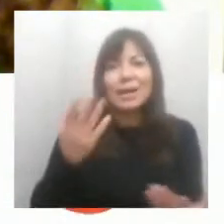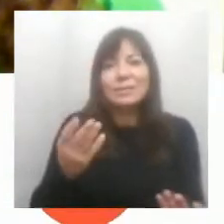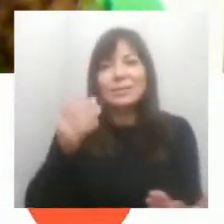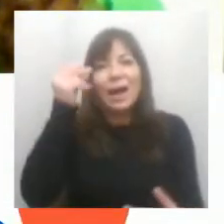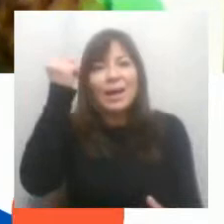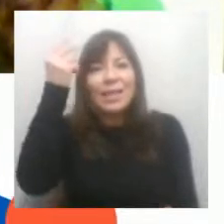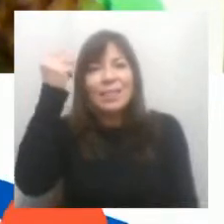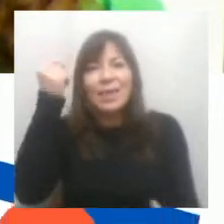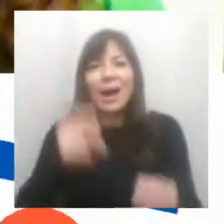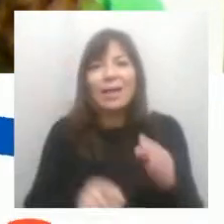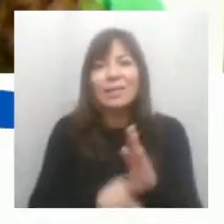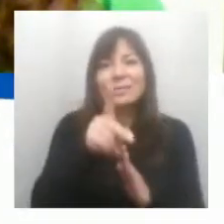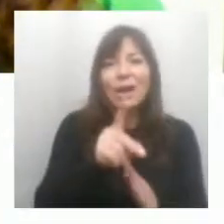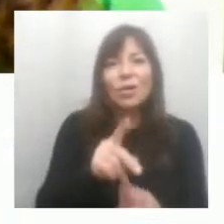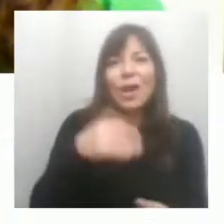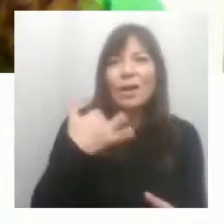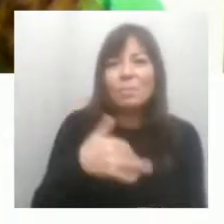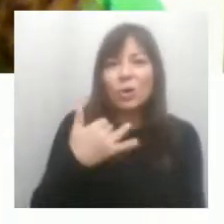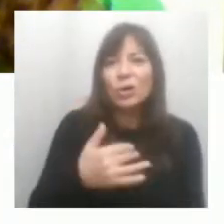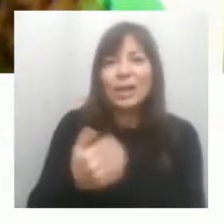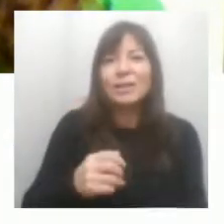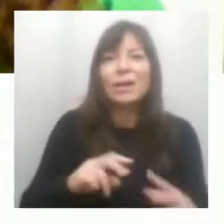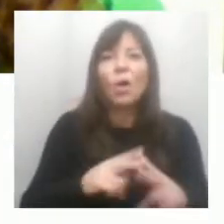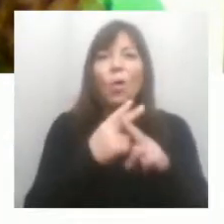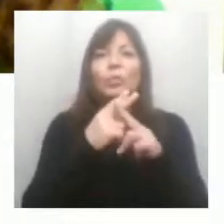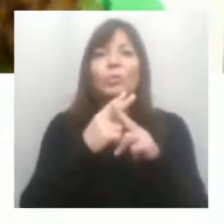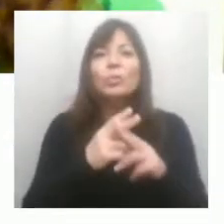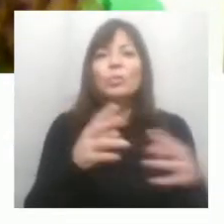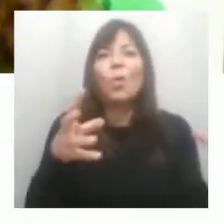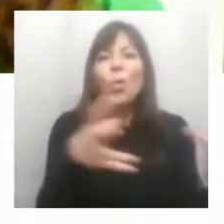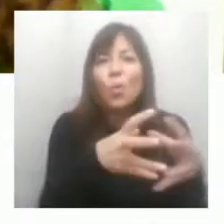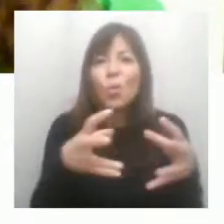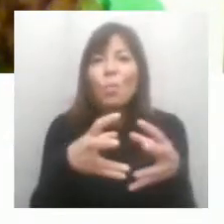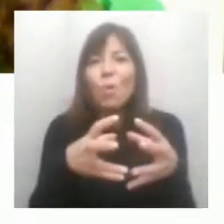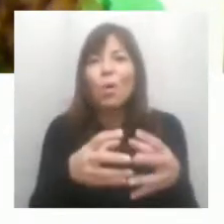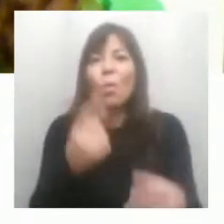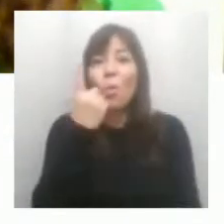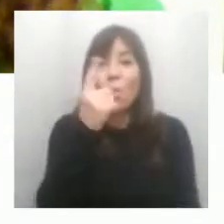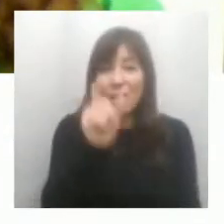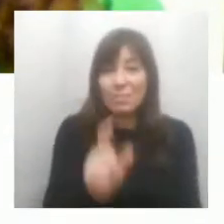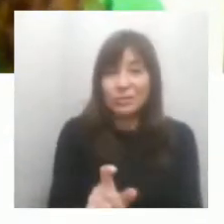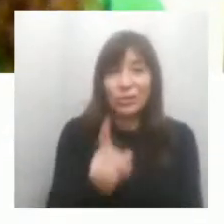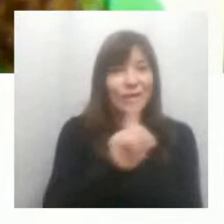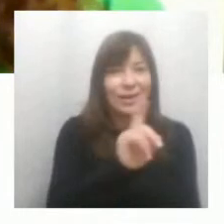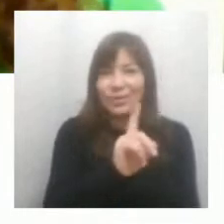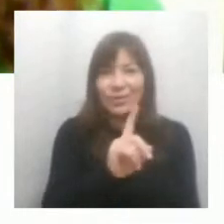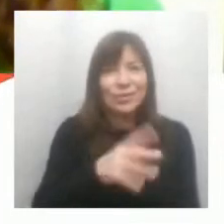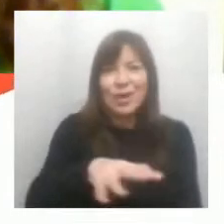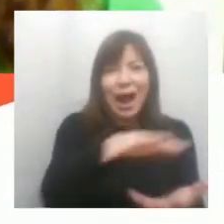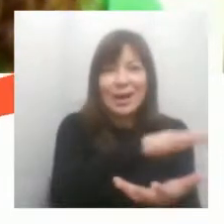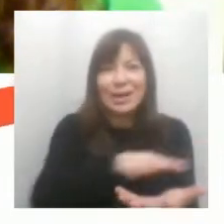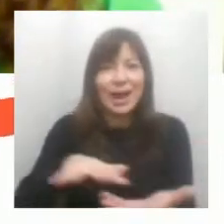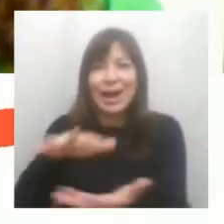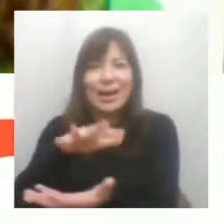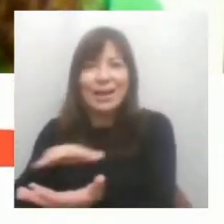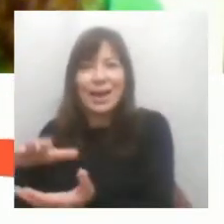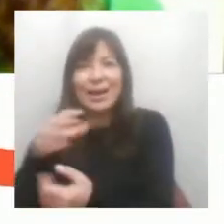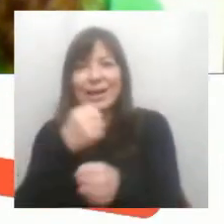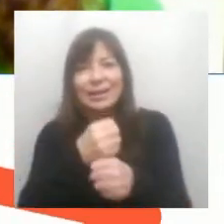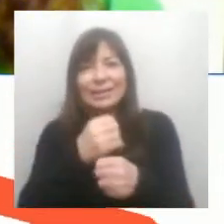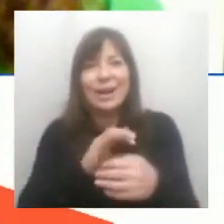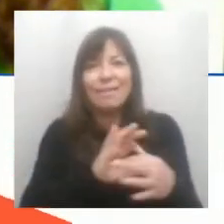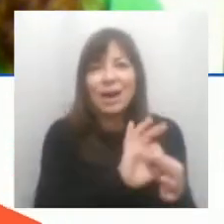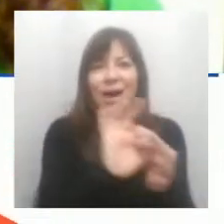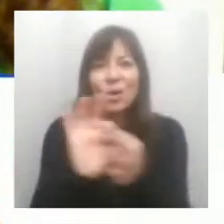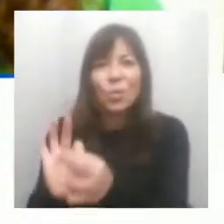desarrollar, y eso es importante porque la construcción es colectiva. No es una persona, sino que son todas las áreas que trabajan en conjunto, y eso hay que